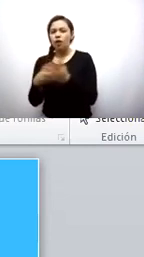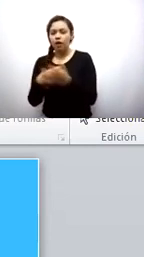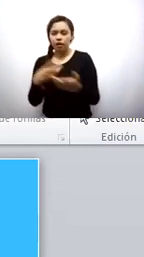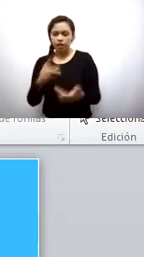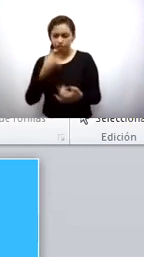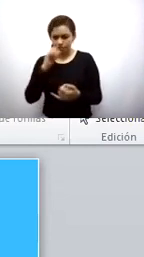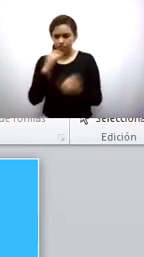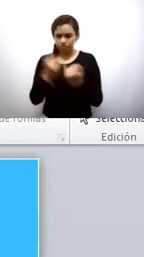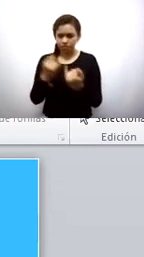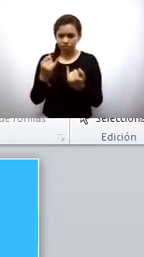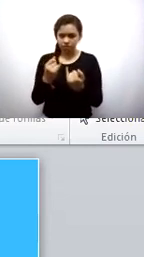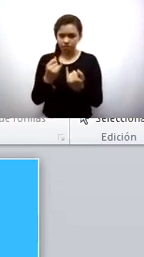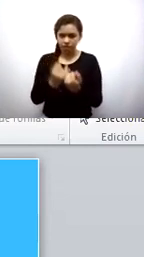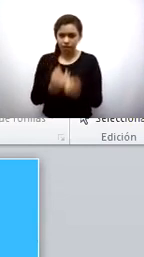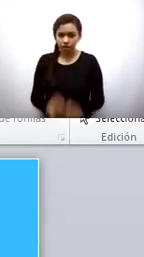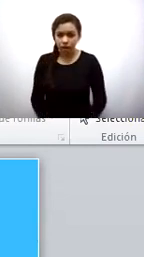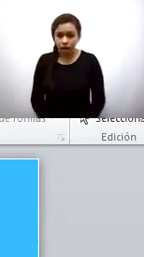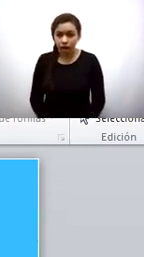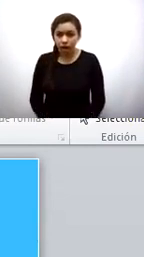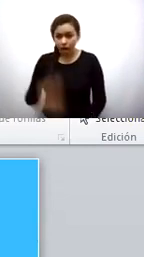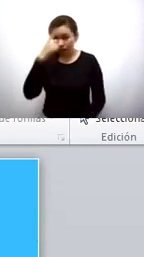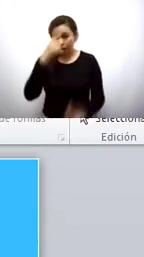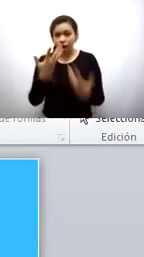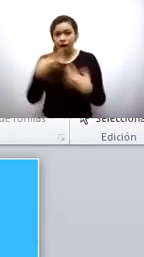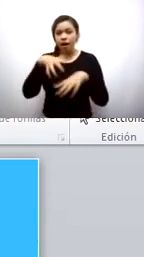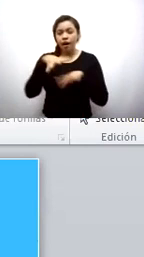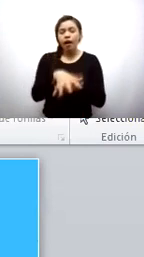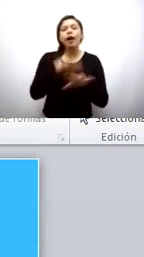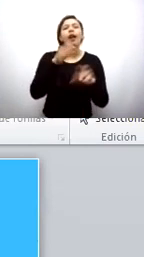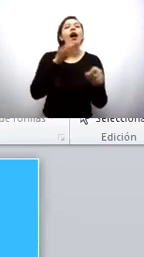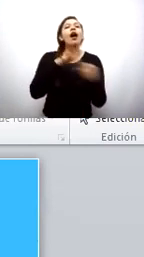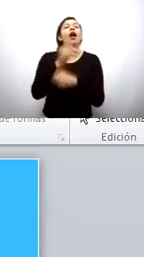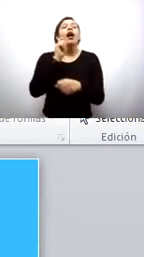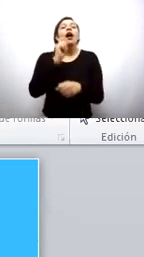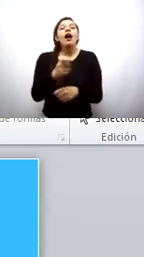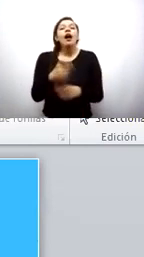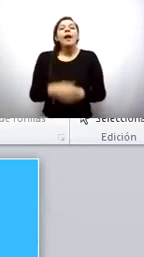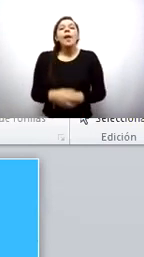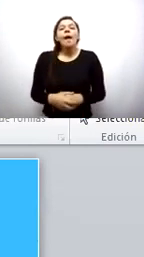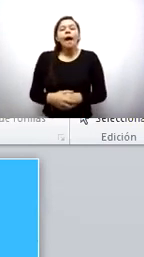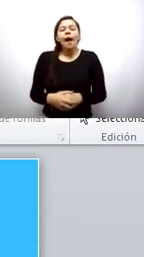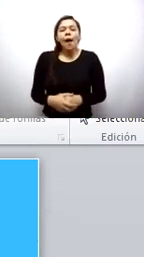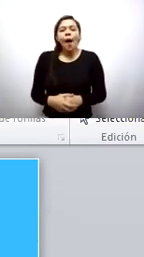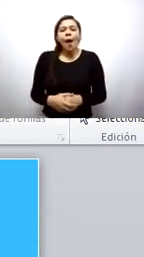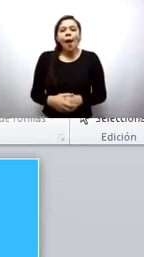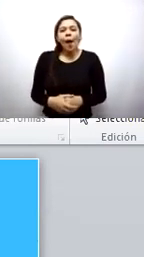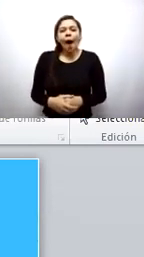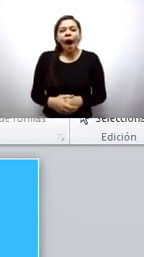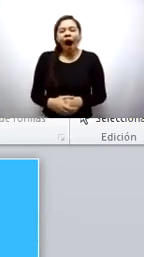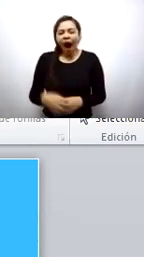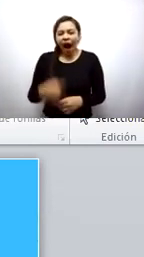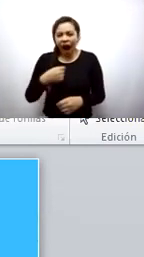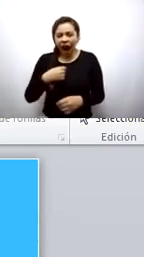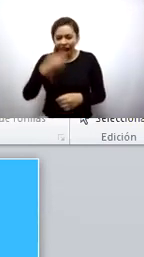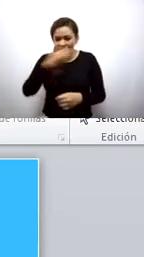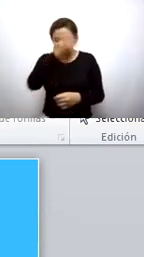afectada, trastocada, en el sentido de, pues yo no sé en qué momento de mi transmisión o de mi clase